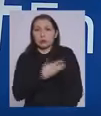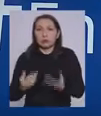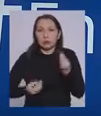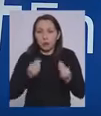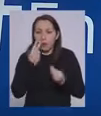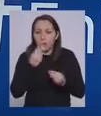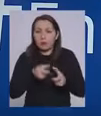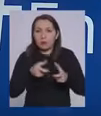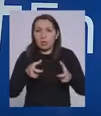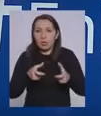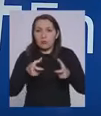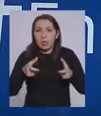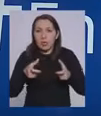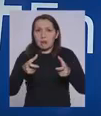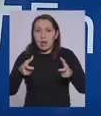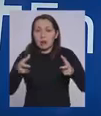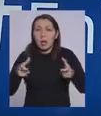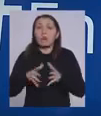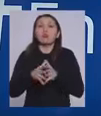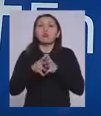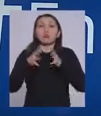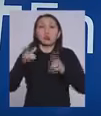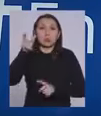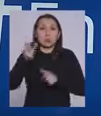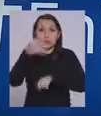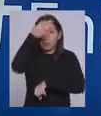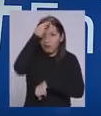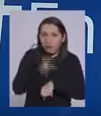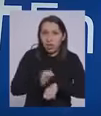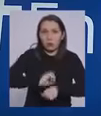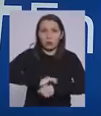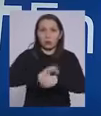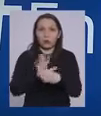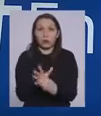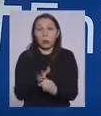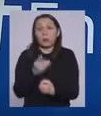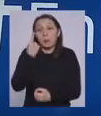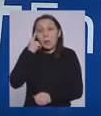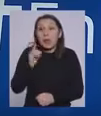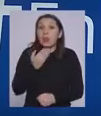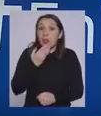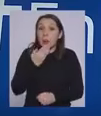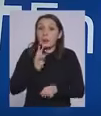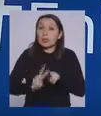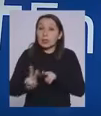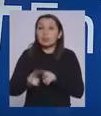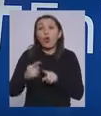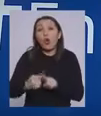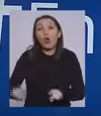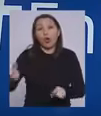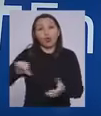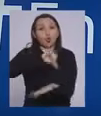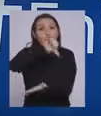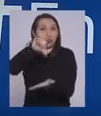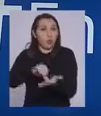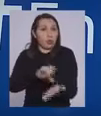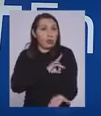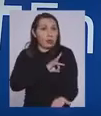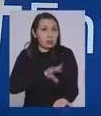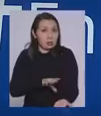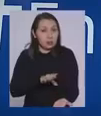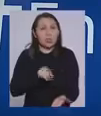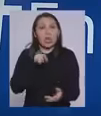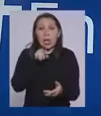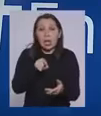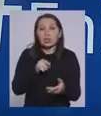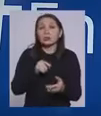están presentando un número alto de casos de coronavirus. Pero también los estamos haciendo con otras ciudades del país y eso se